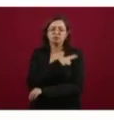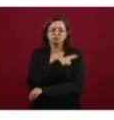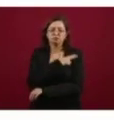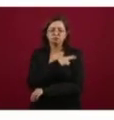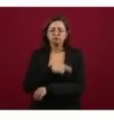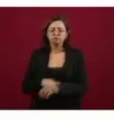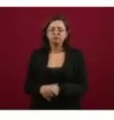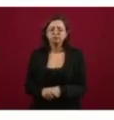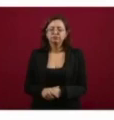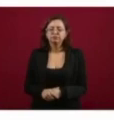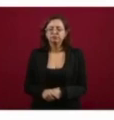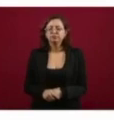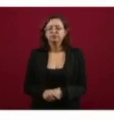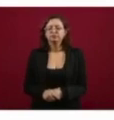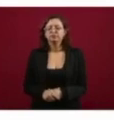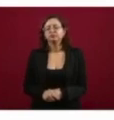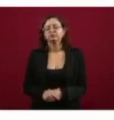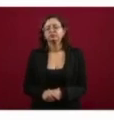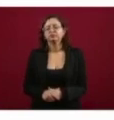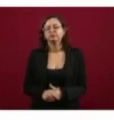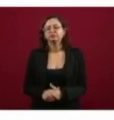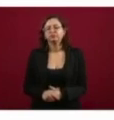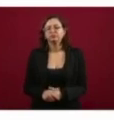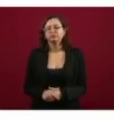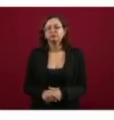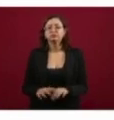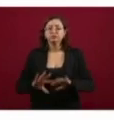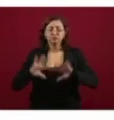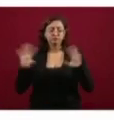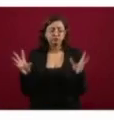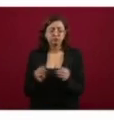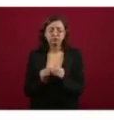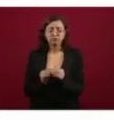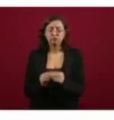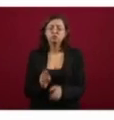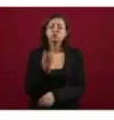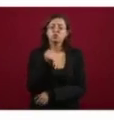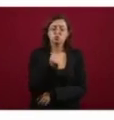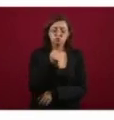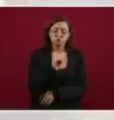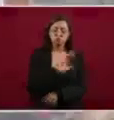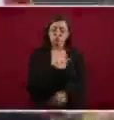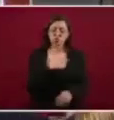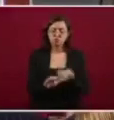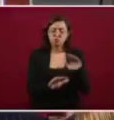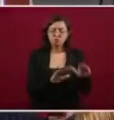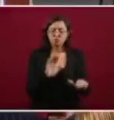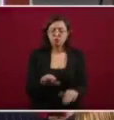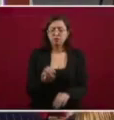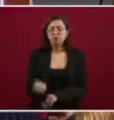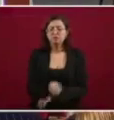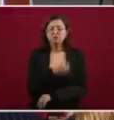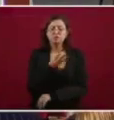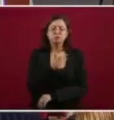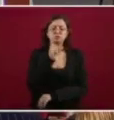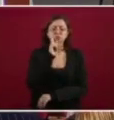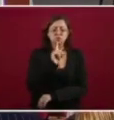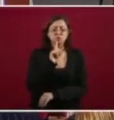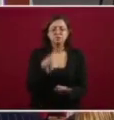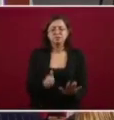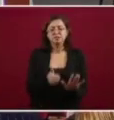6 lesionados. El saldo de la agresión son 9 fallecidos, 3 mujeres